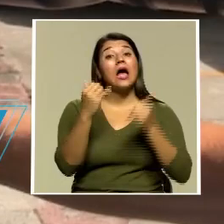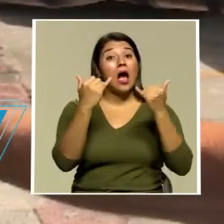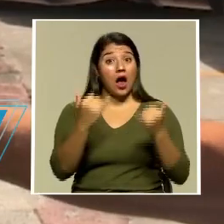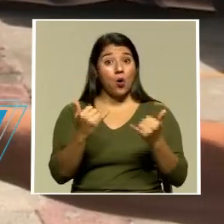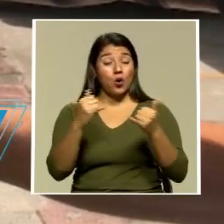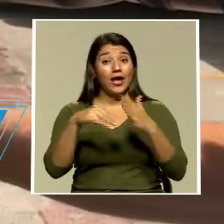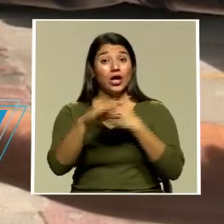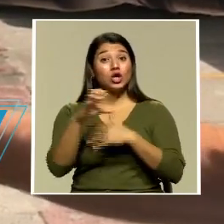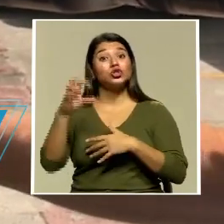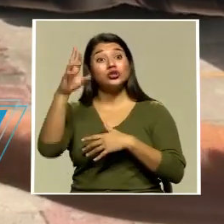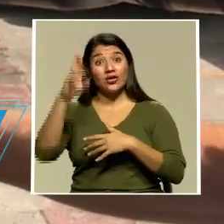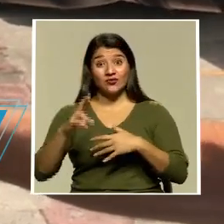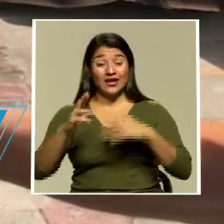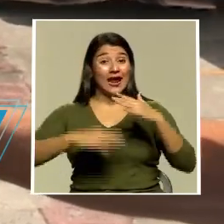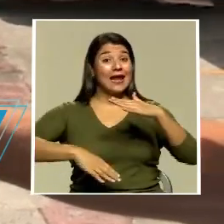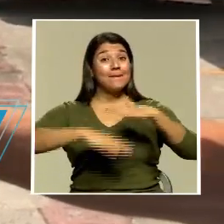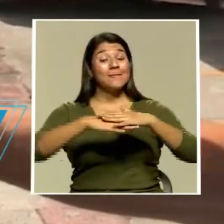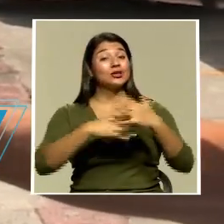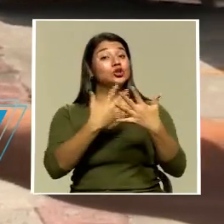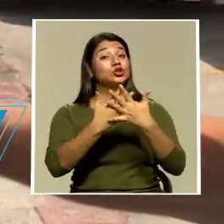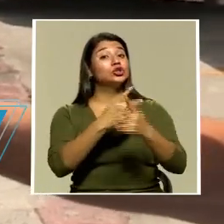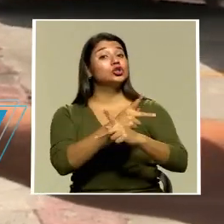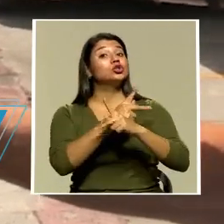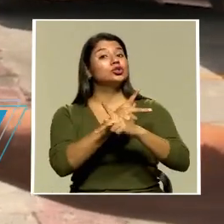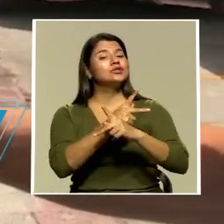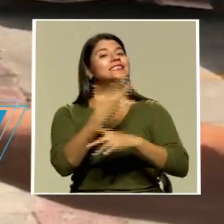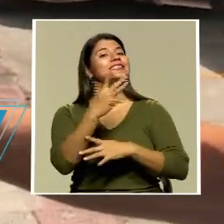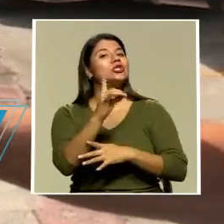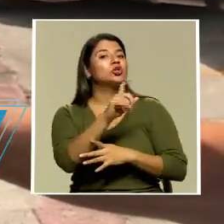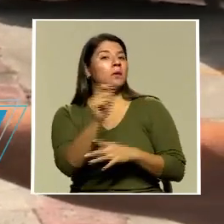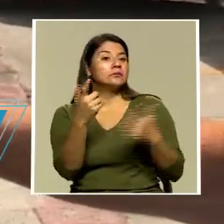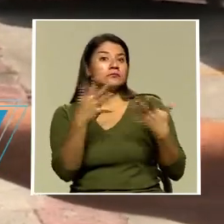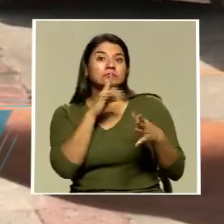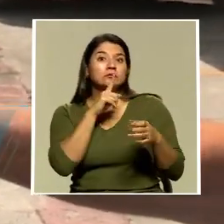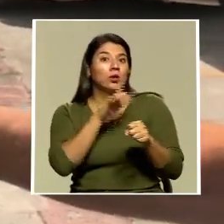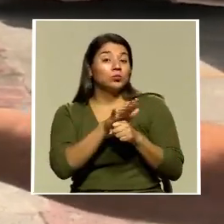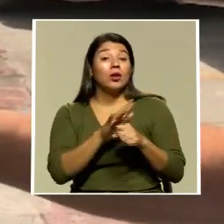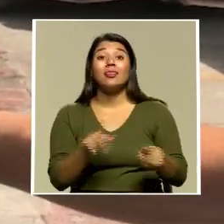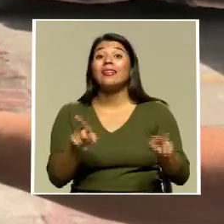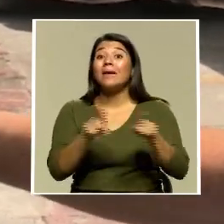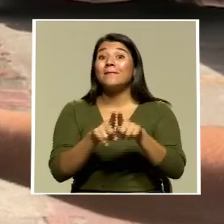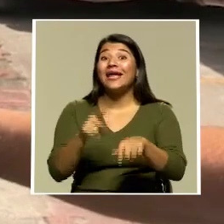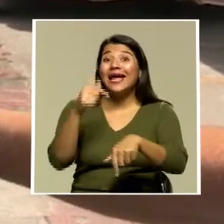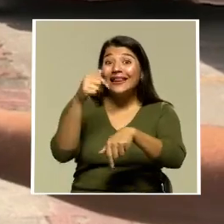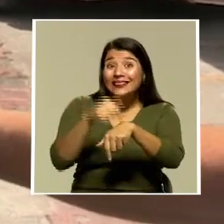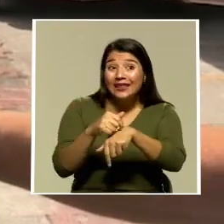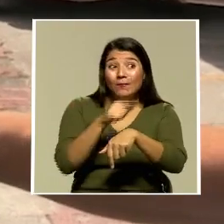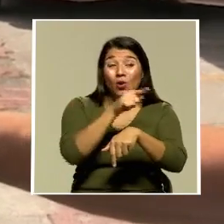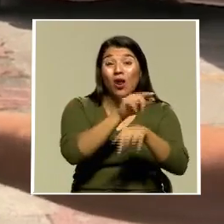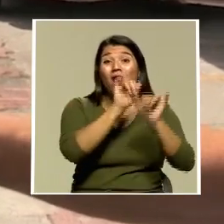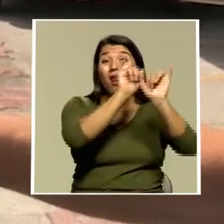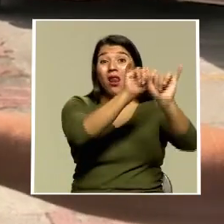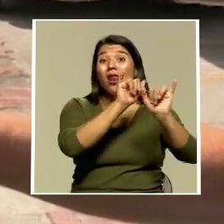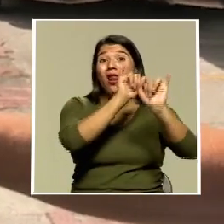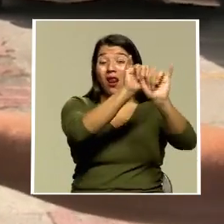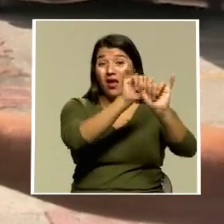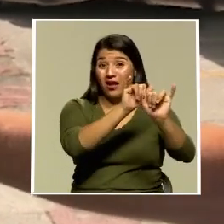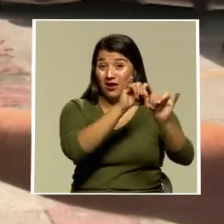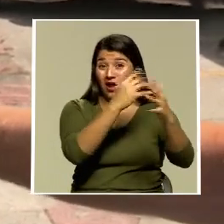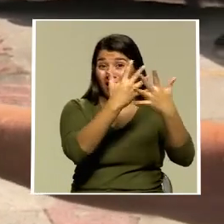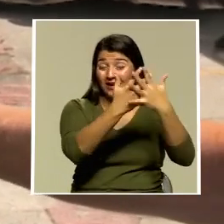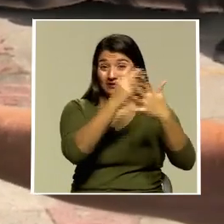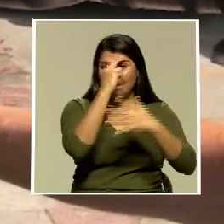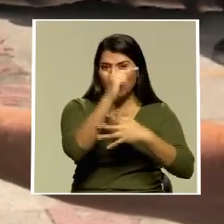de 18 meses, también tenemos conocimiento de que el tiempo que él estuvo preso no se tiene como una medida preventiva, sino que es